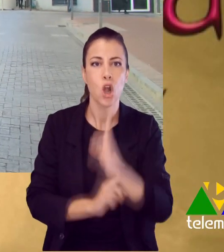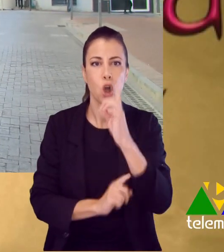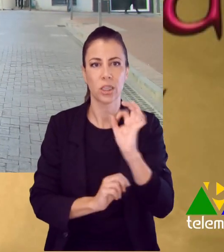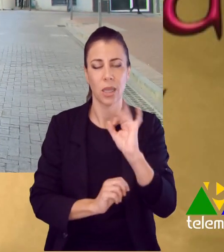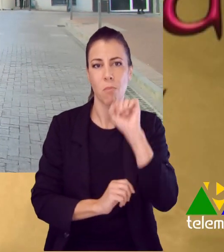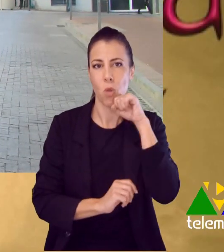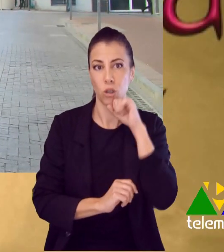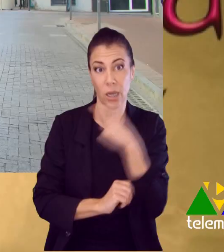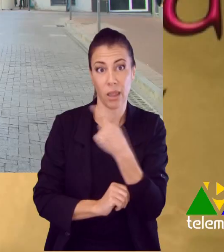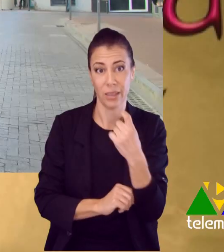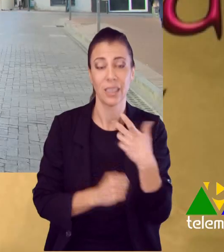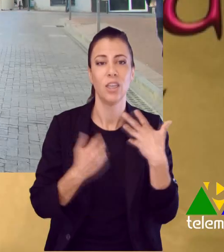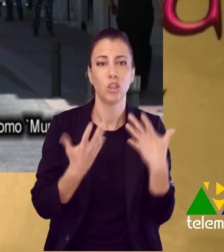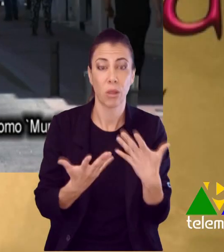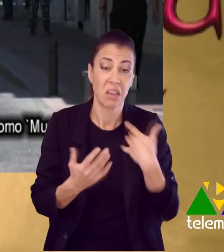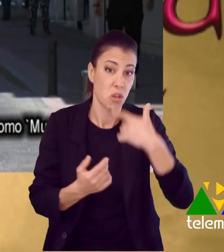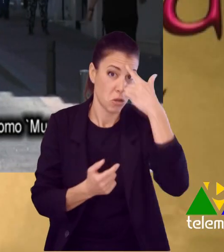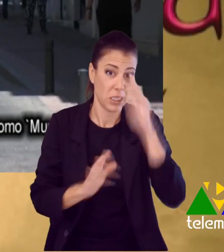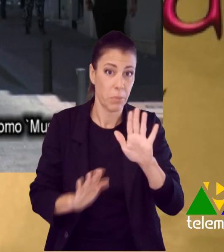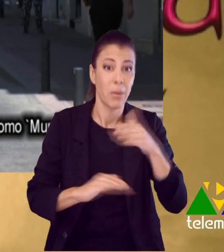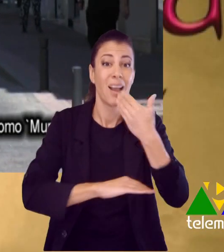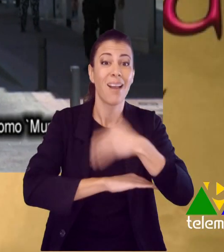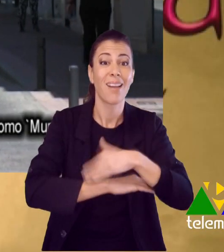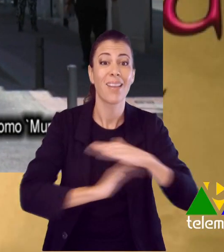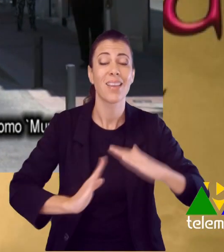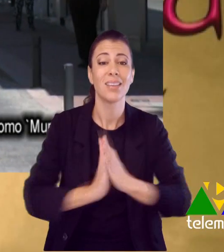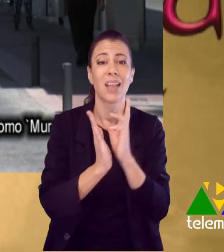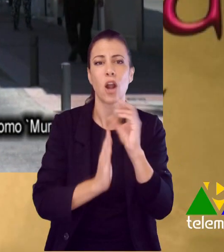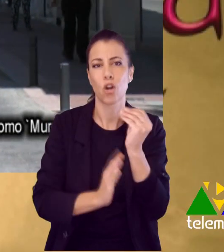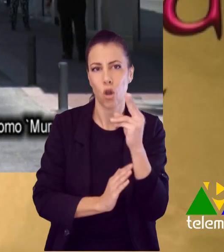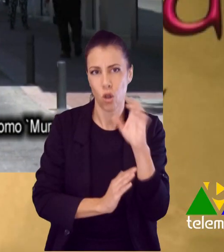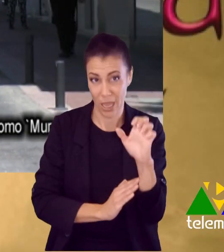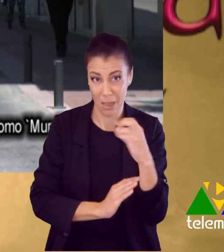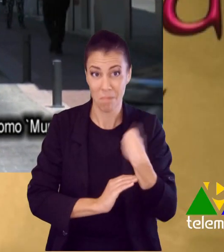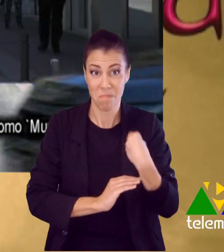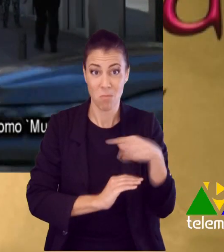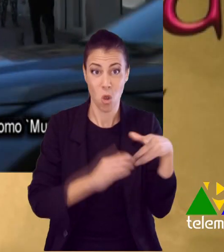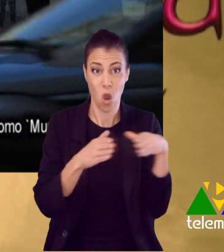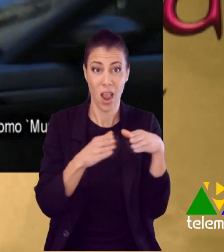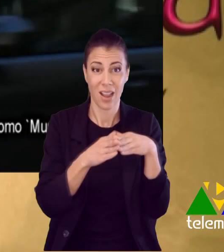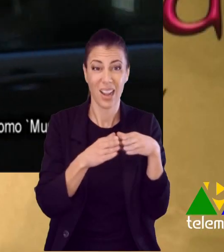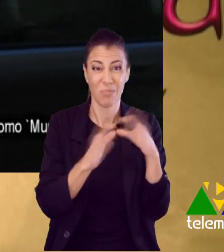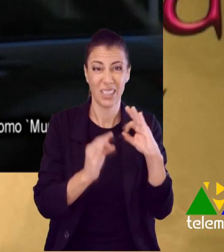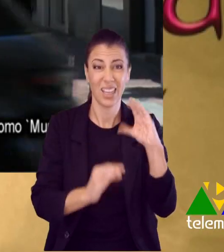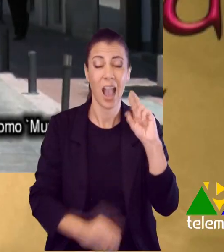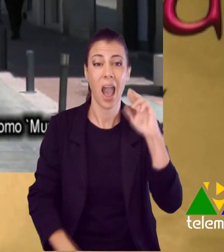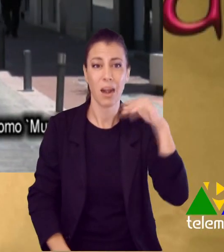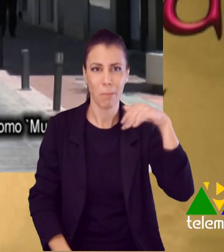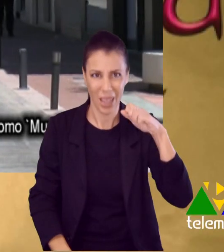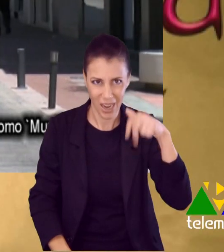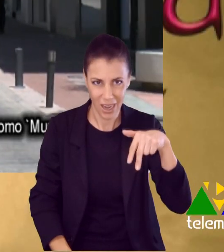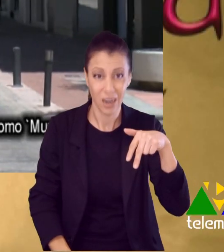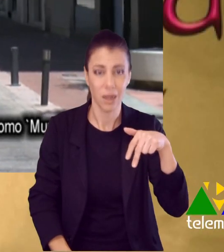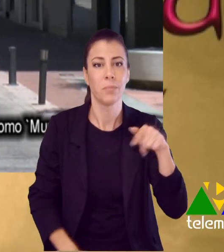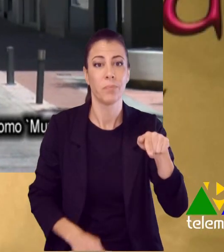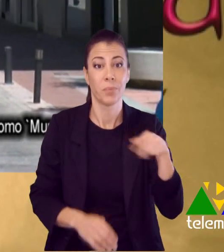desde que sepamos, desde la calle San Roque, es decir, desde la ermita del Carmen aproximadamente,